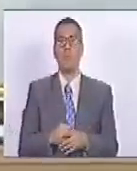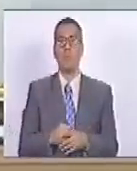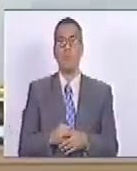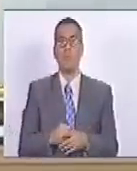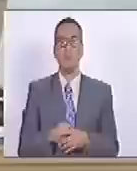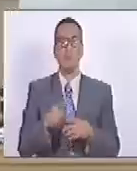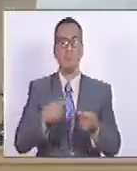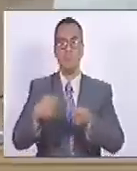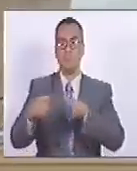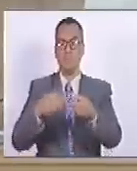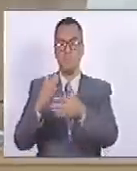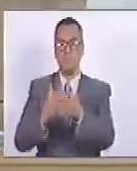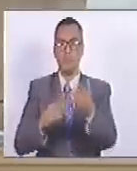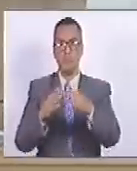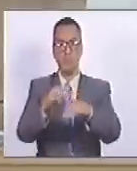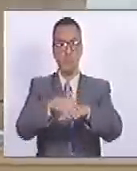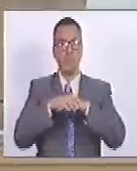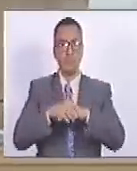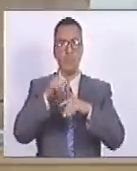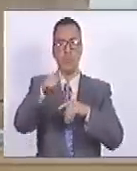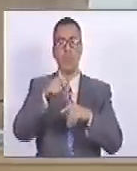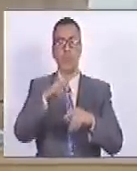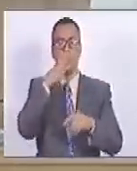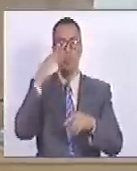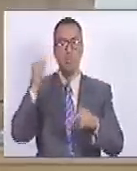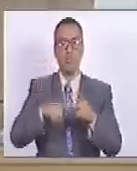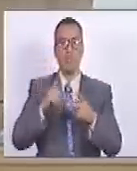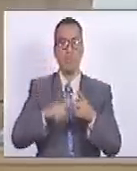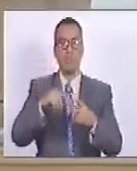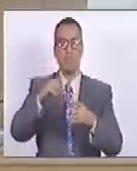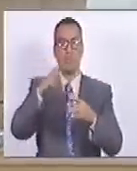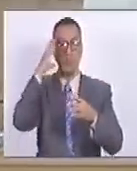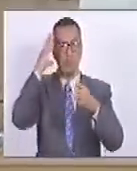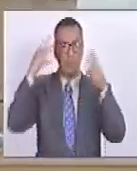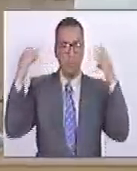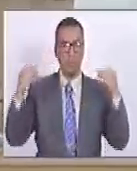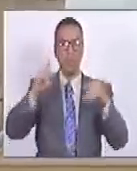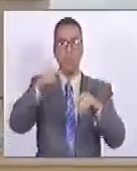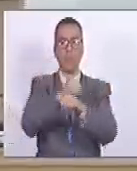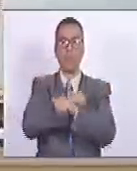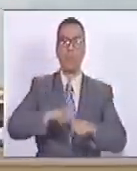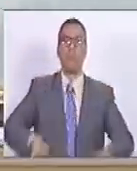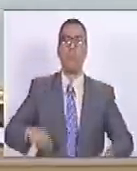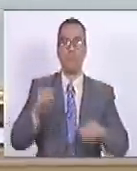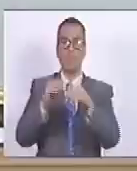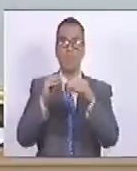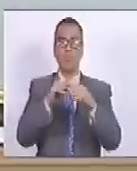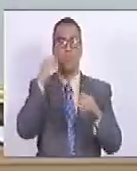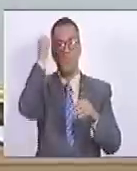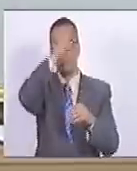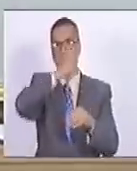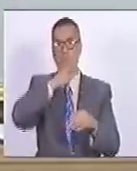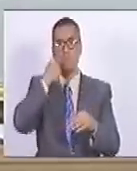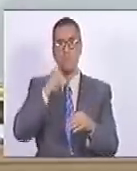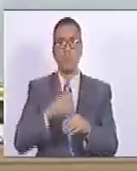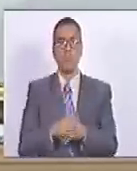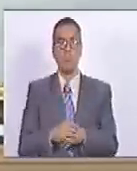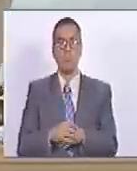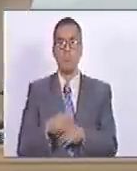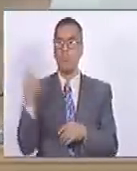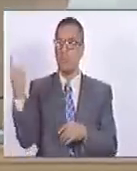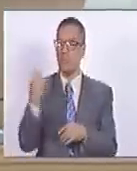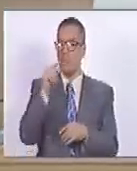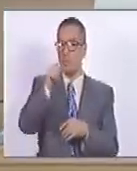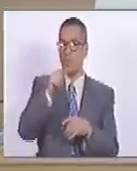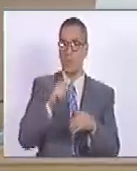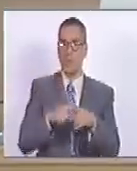que se repartió con los ingleses, con los franceses, con los holandeses y con los portugueses el continente africano. No venir